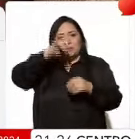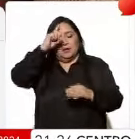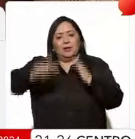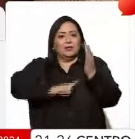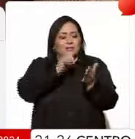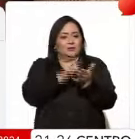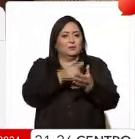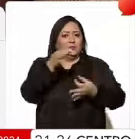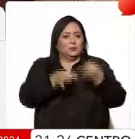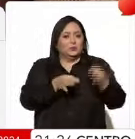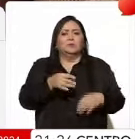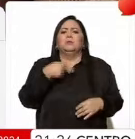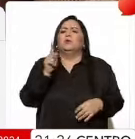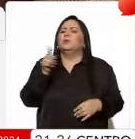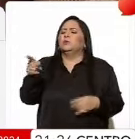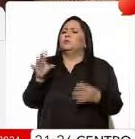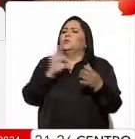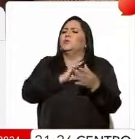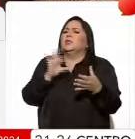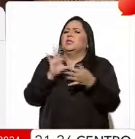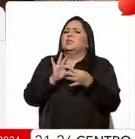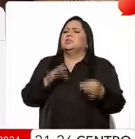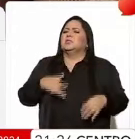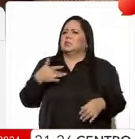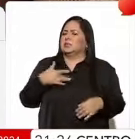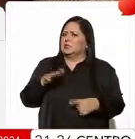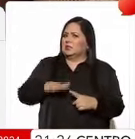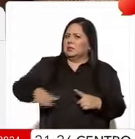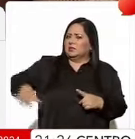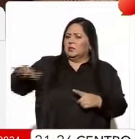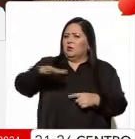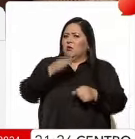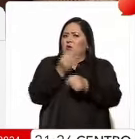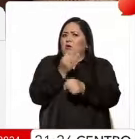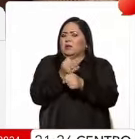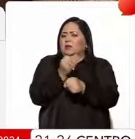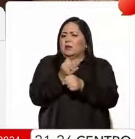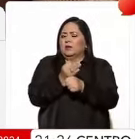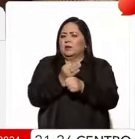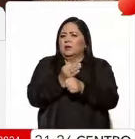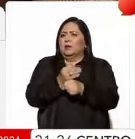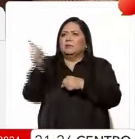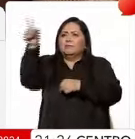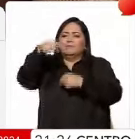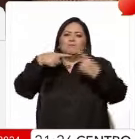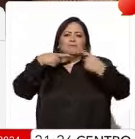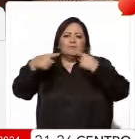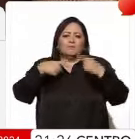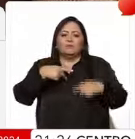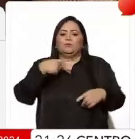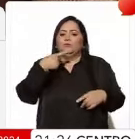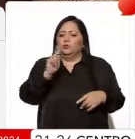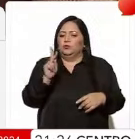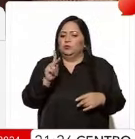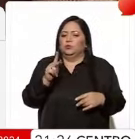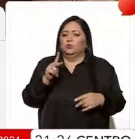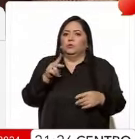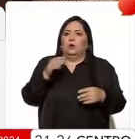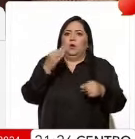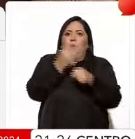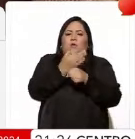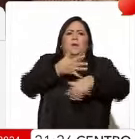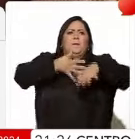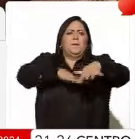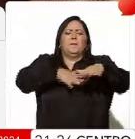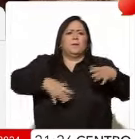reforma al Poder Judicial. ¿Qué nos puede decir del ambiente en el que se está presentando esta discusión? No hablo de las